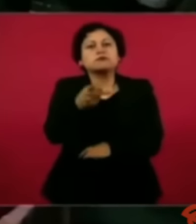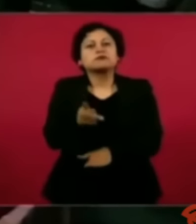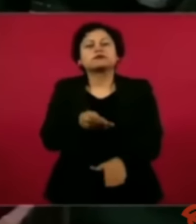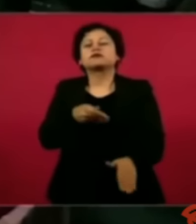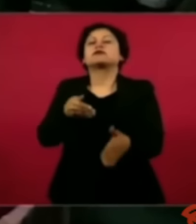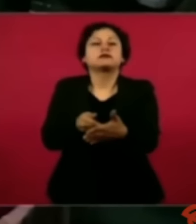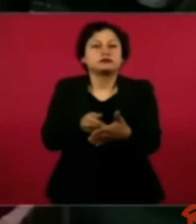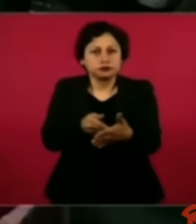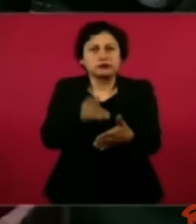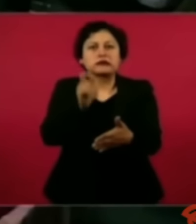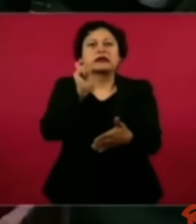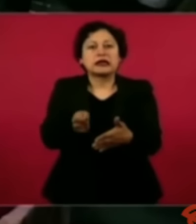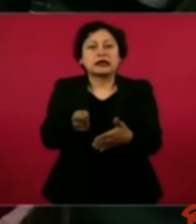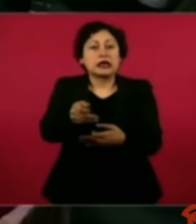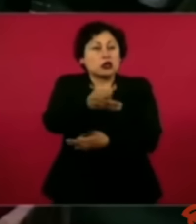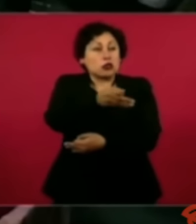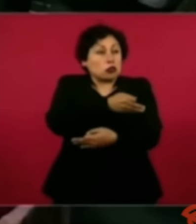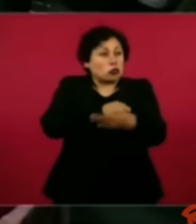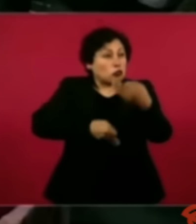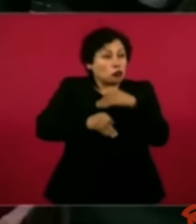privatizarlo todo,